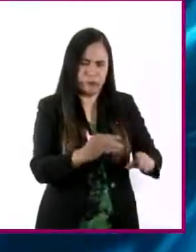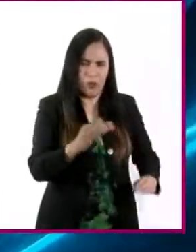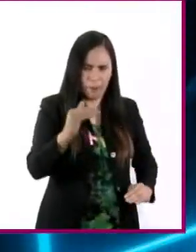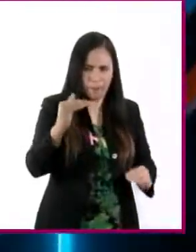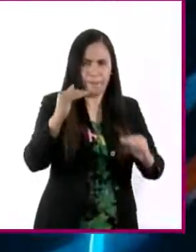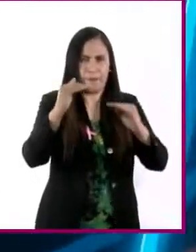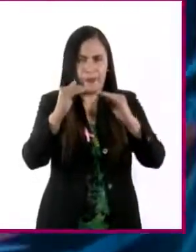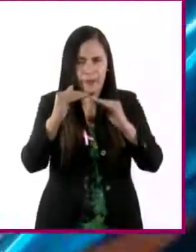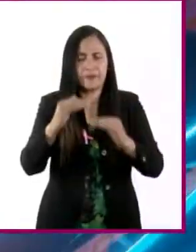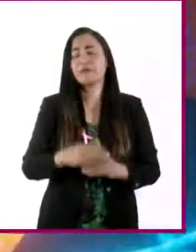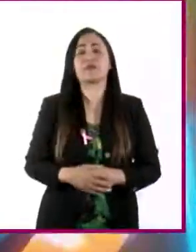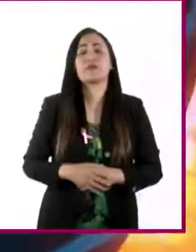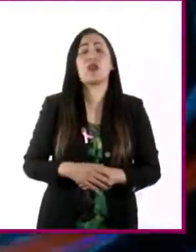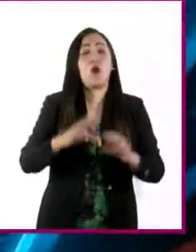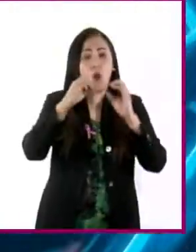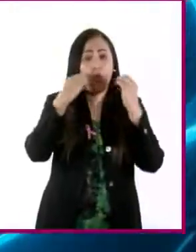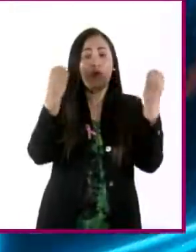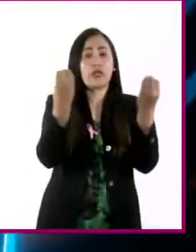educación integral.